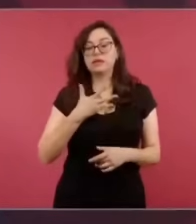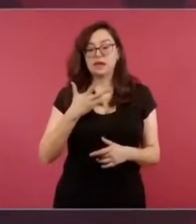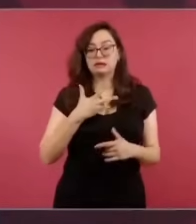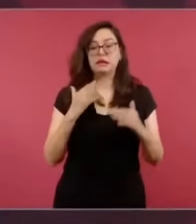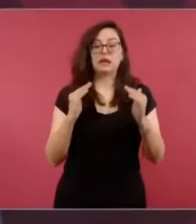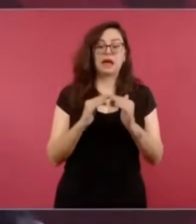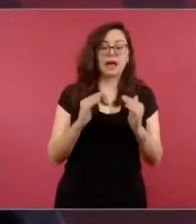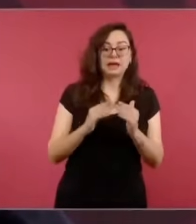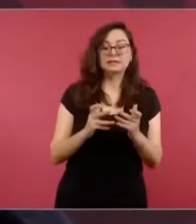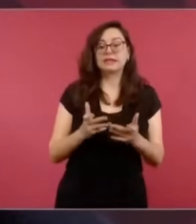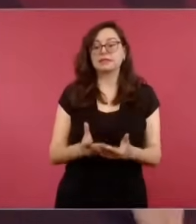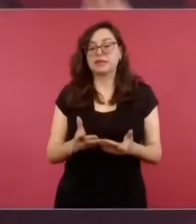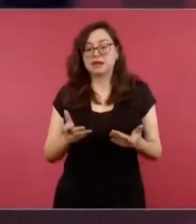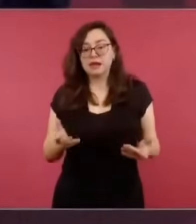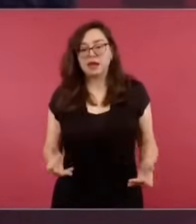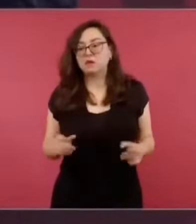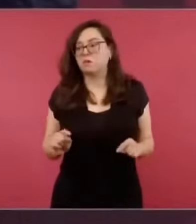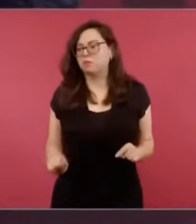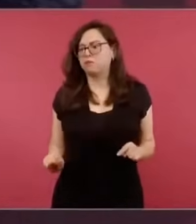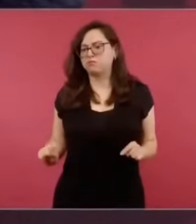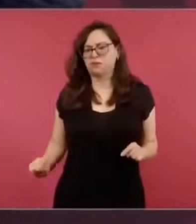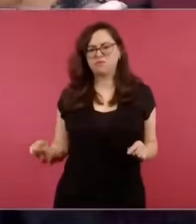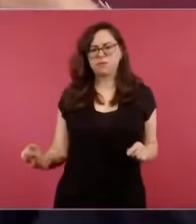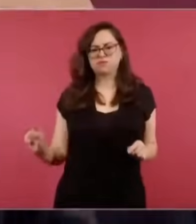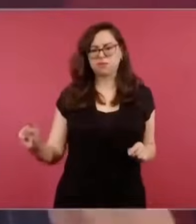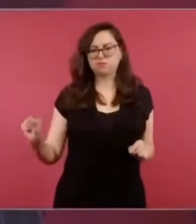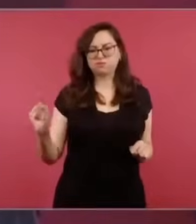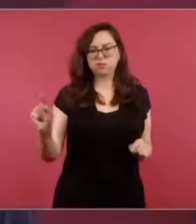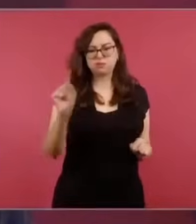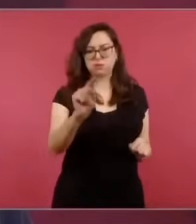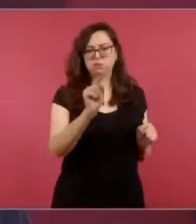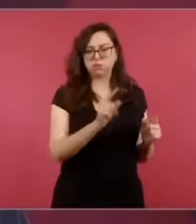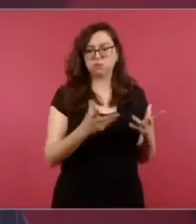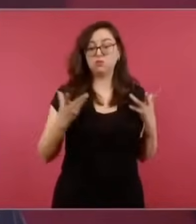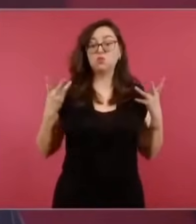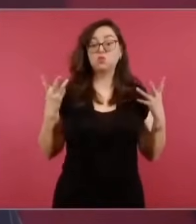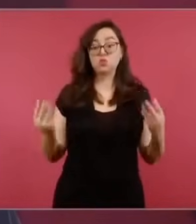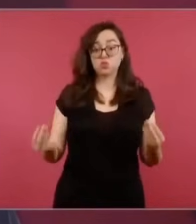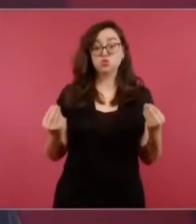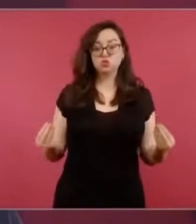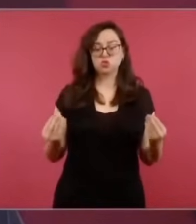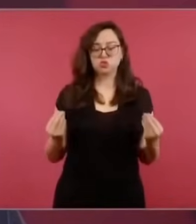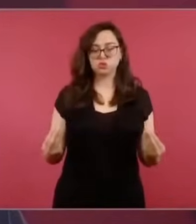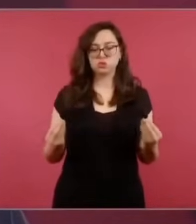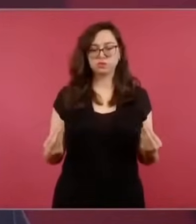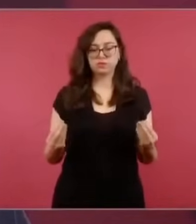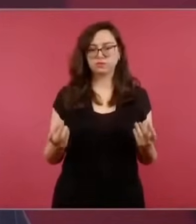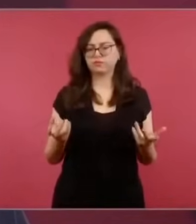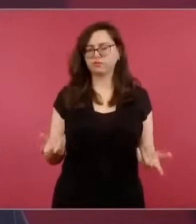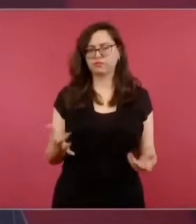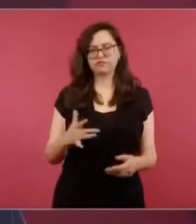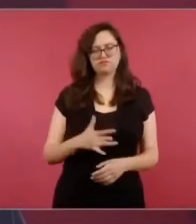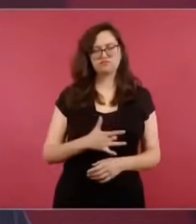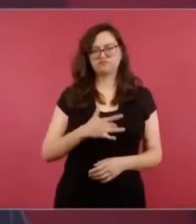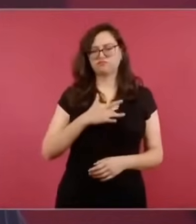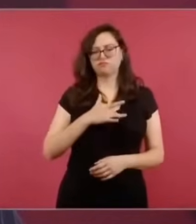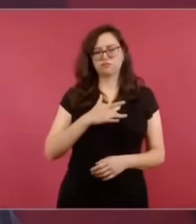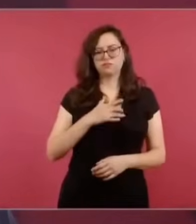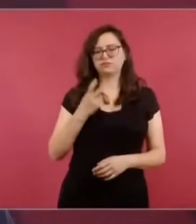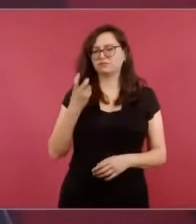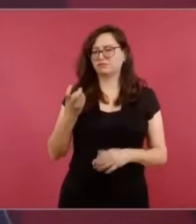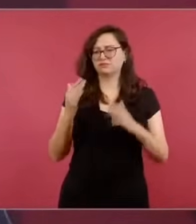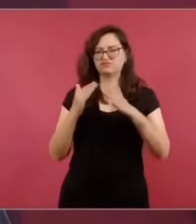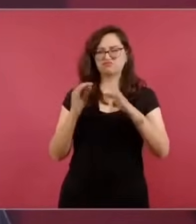esos terrenos como ha venido sucediendo, y que preferíamos dejar todas